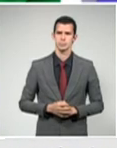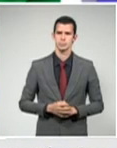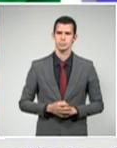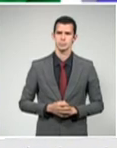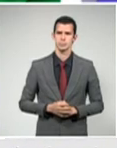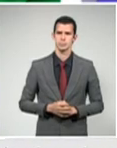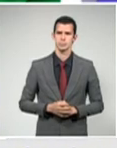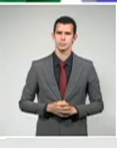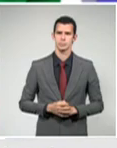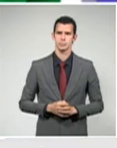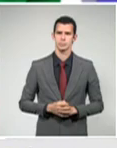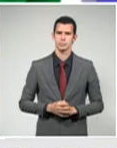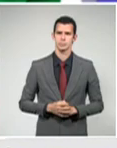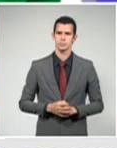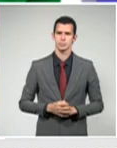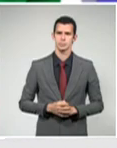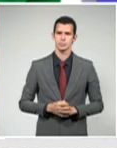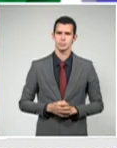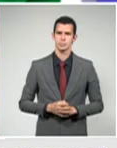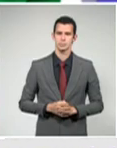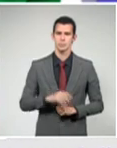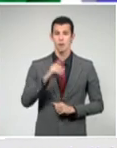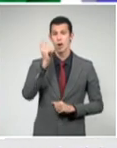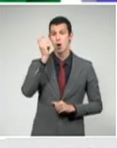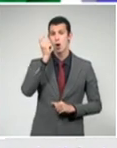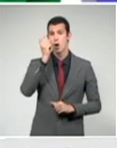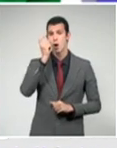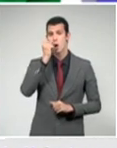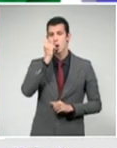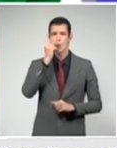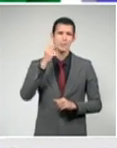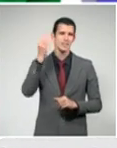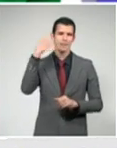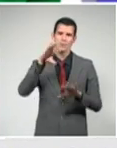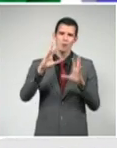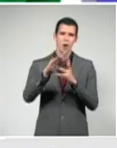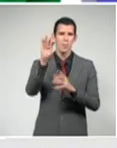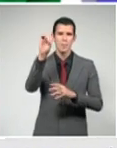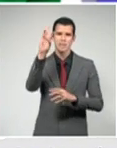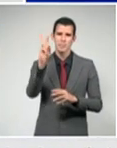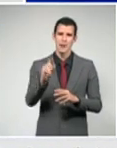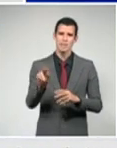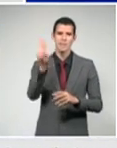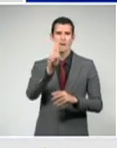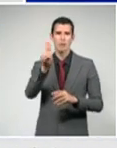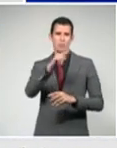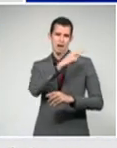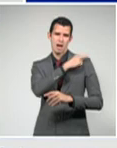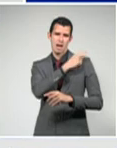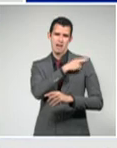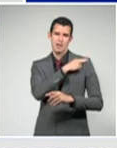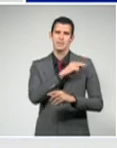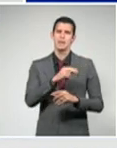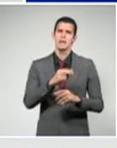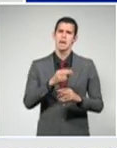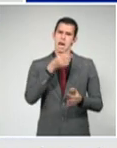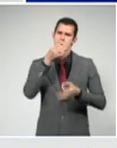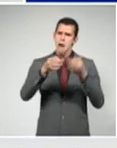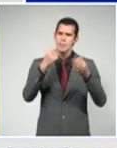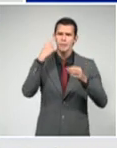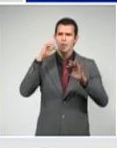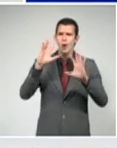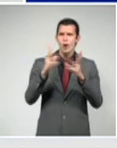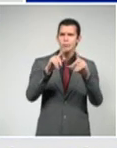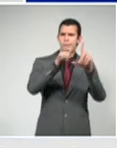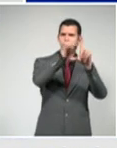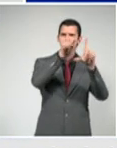al comportamiento de la pandemia en Cuba, pues ahí lo tienen en un gráfico que nos van a ayudar, y